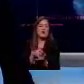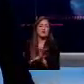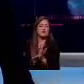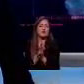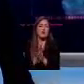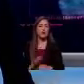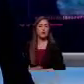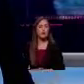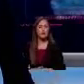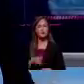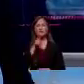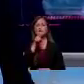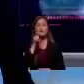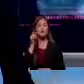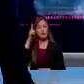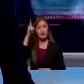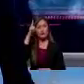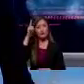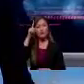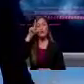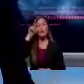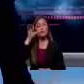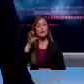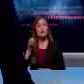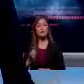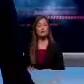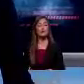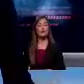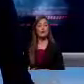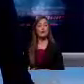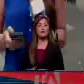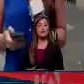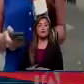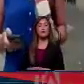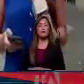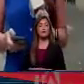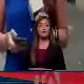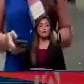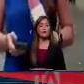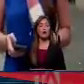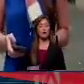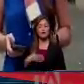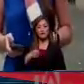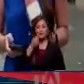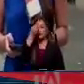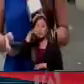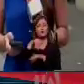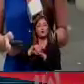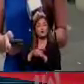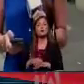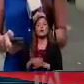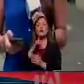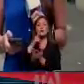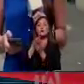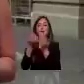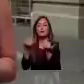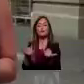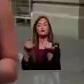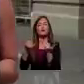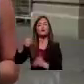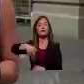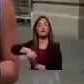nos tiene más información. Valery, muy buenas tardes. Tú continúas, por favor. ¿Qué tal? ¿Cómo están? Buenas tardes. Así es, el día de hoy